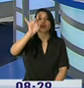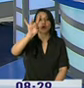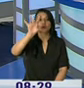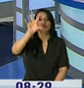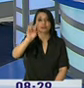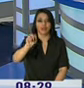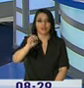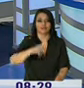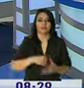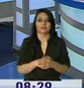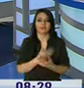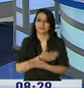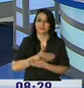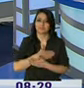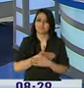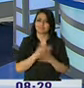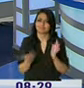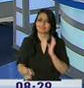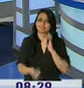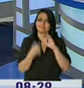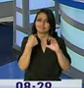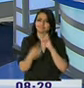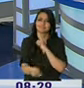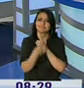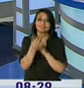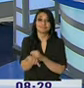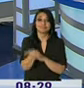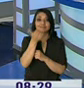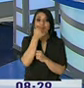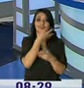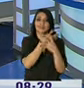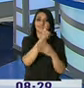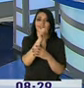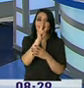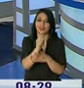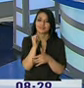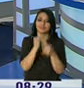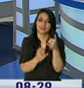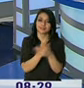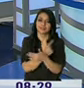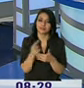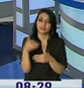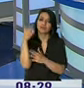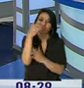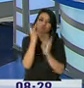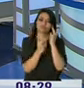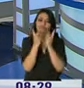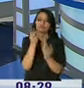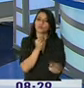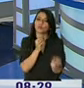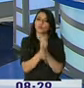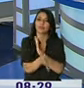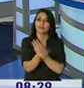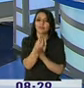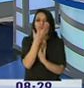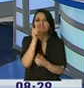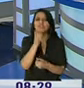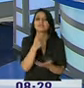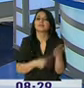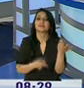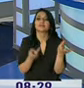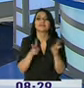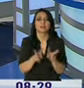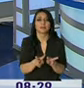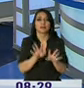099-44-37-830. Así que por favor, únanse los vecinos del barrio de Carcelén Alto para este fin de semana, que nos cuenten no solamente sus necesidades, sino la